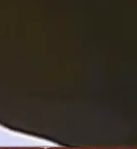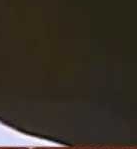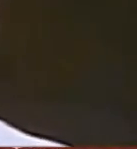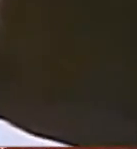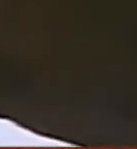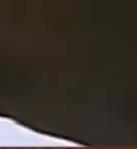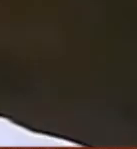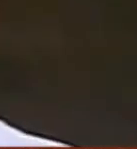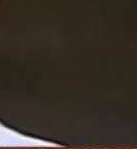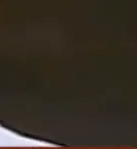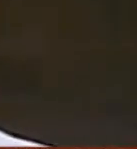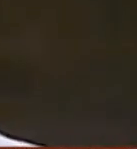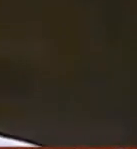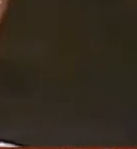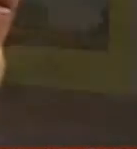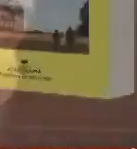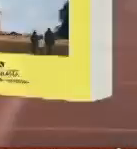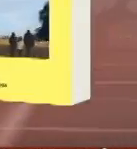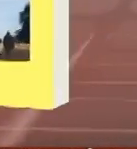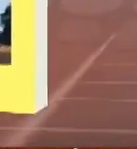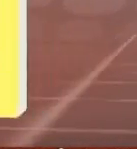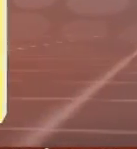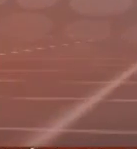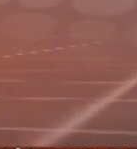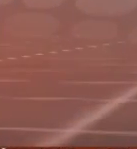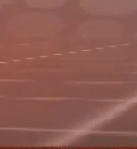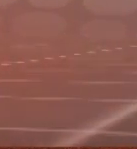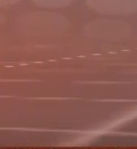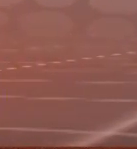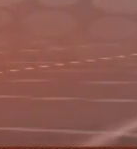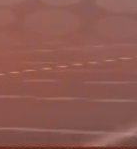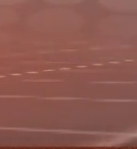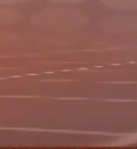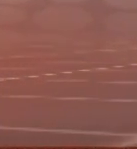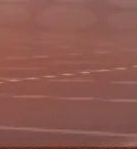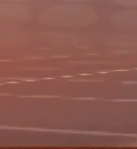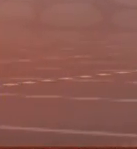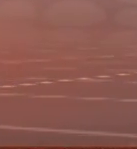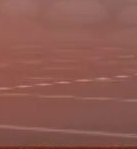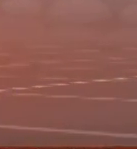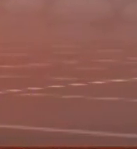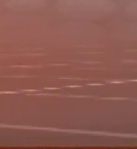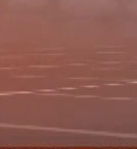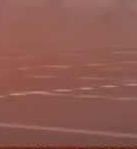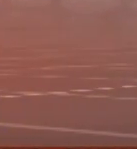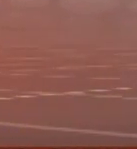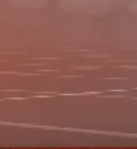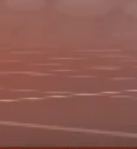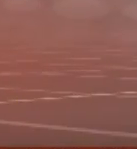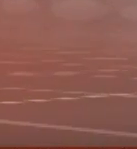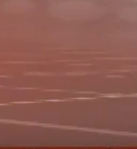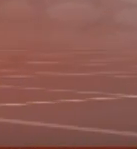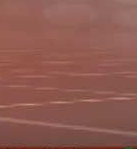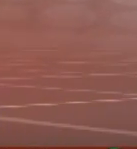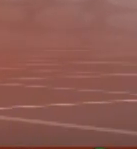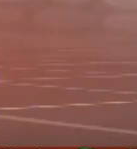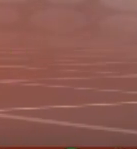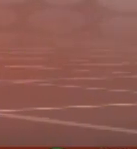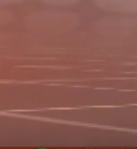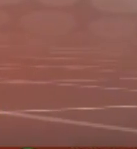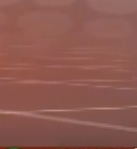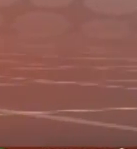o de juego del propio Baricco, titulado Tres veces al amanecer, que también publica Anagrama, que